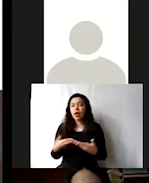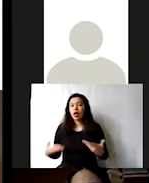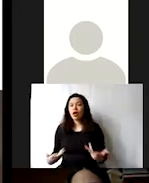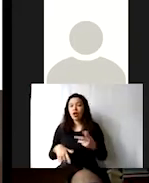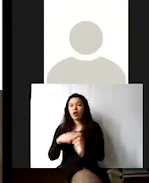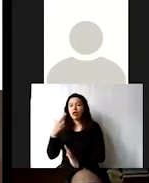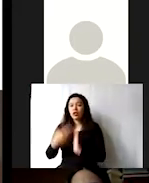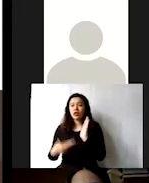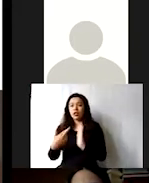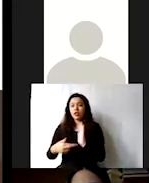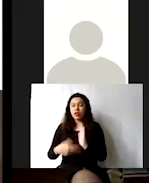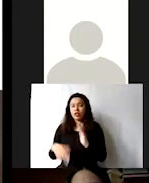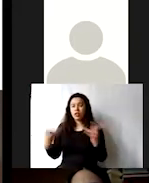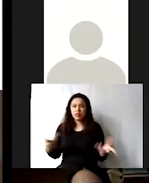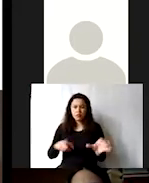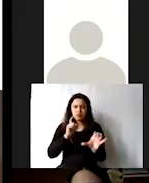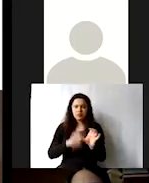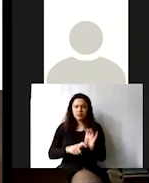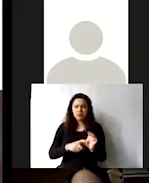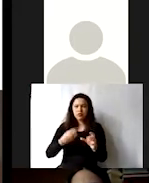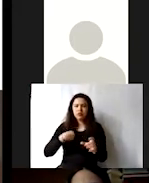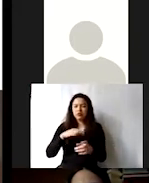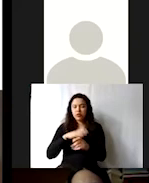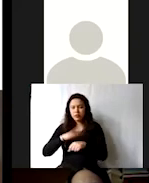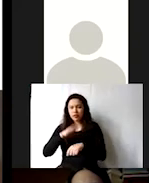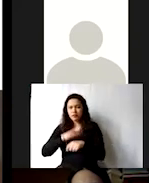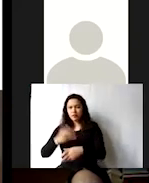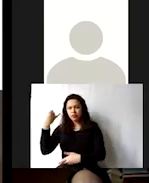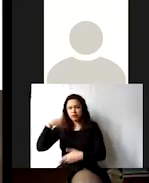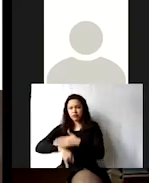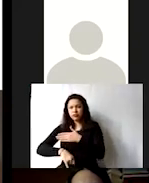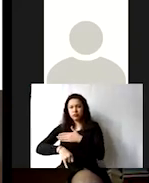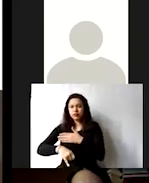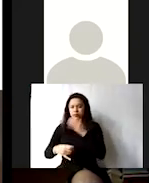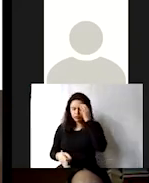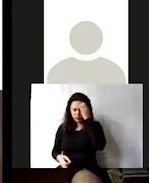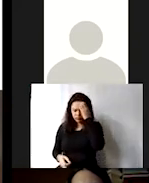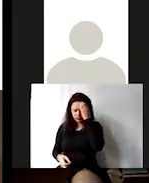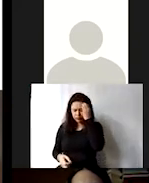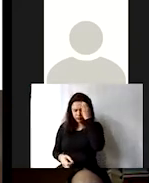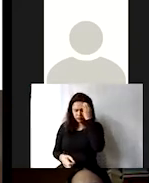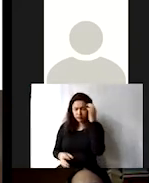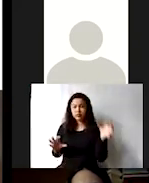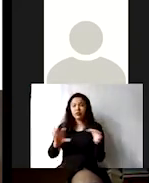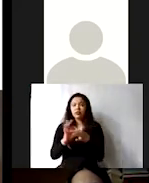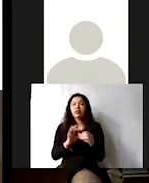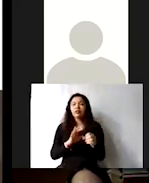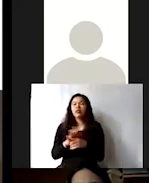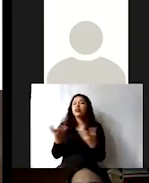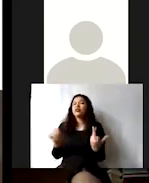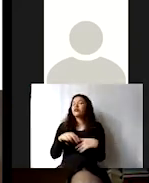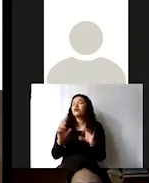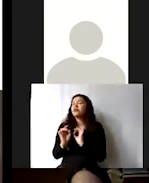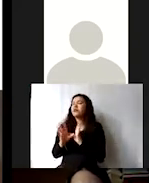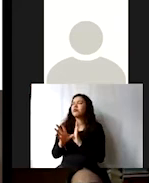taller, el programa que estamos tomando contigo, nos hemos profundizado más para ver exactamente la conexión, porque en algún momento